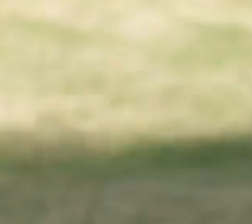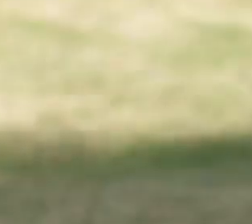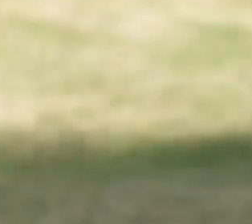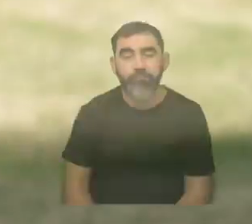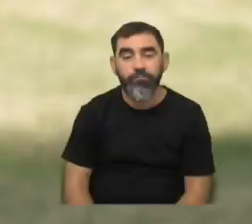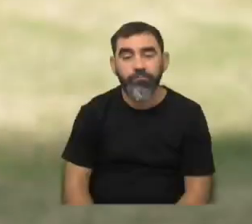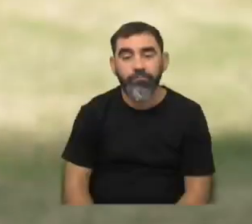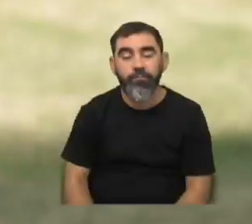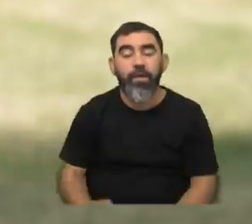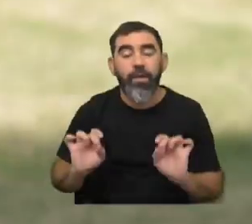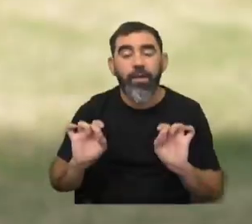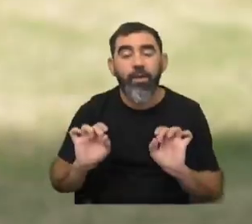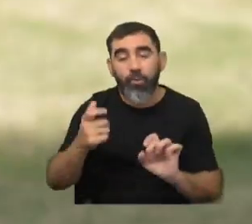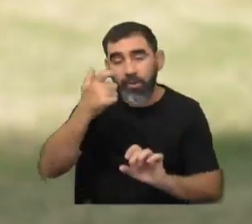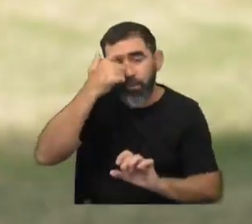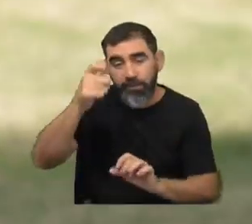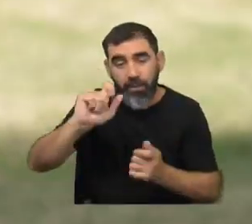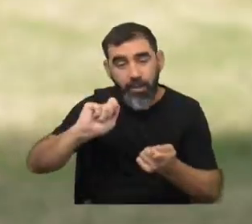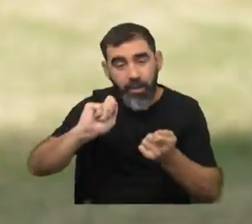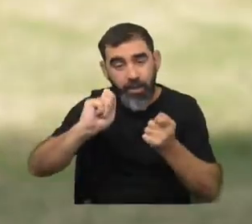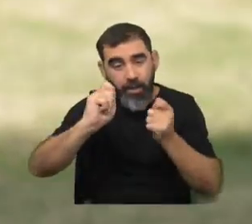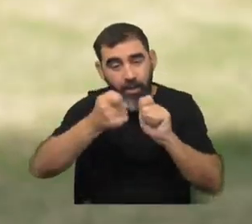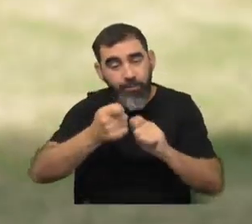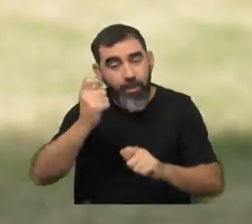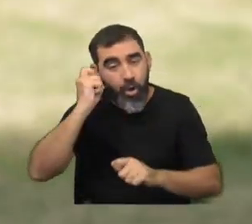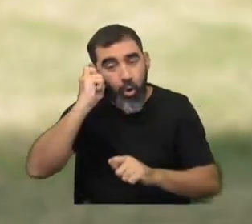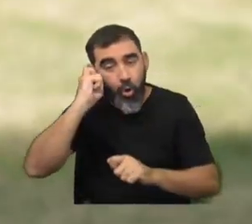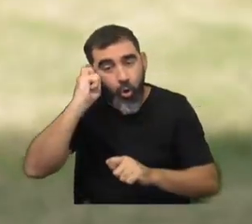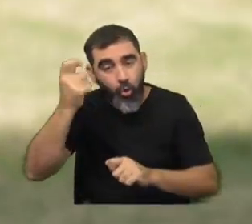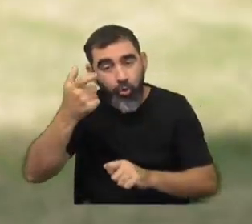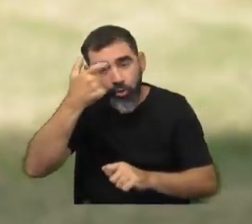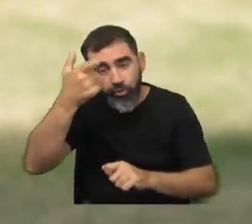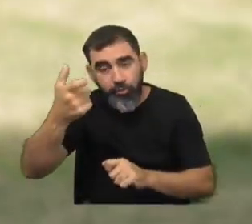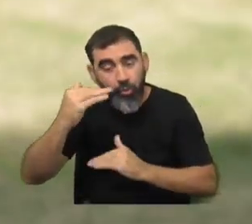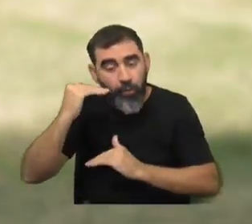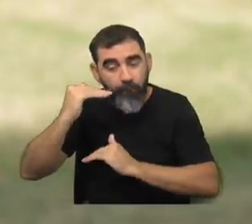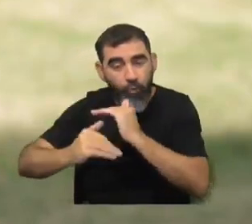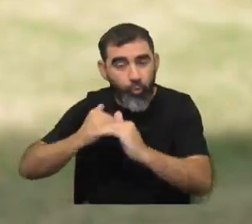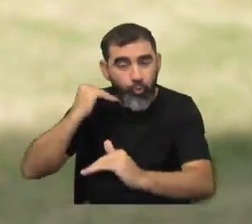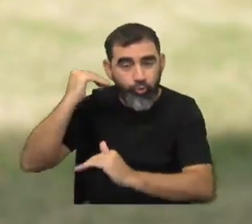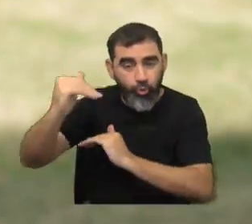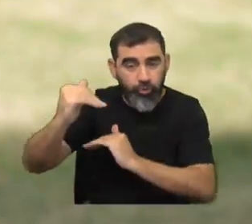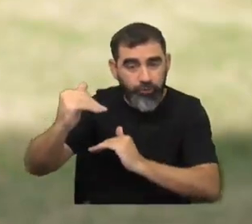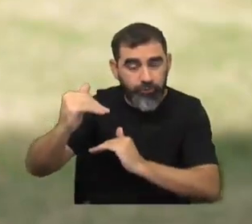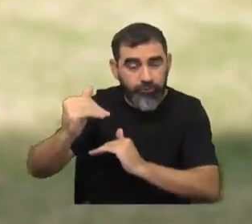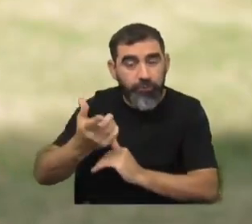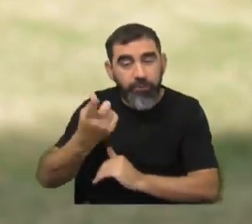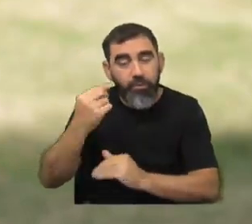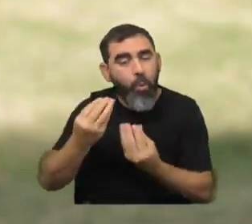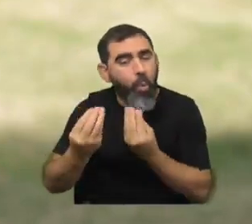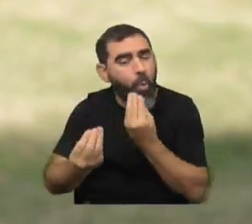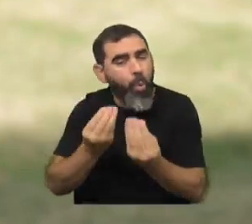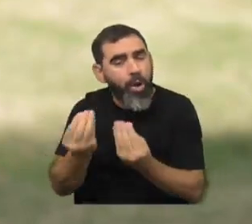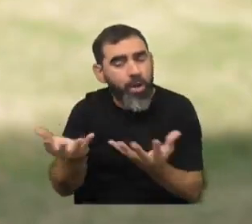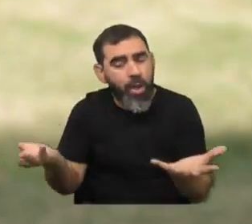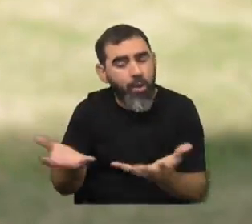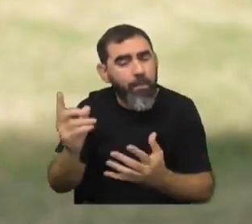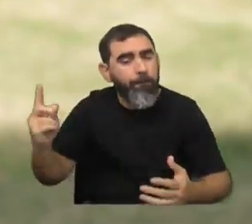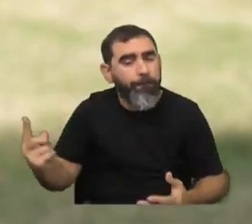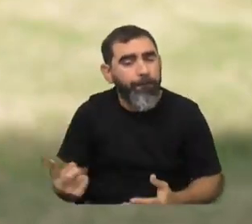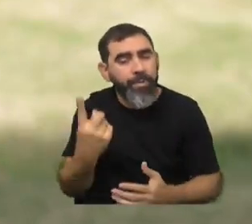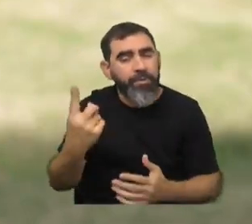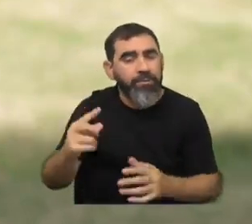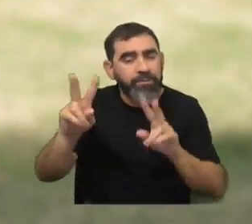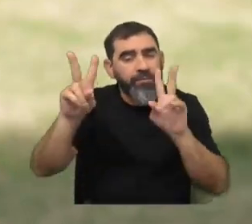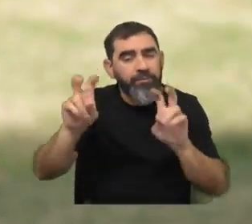Por naturaleza, la ciencia cambia y el conocimiento científico evoluciona. Entonces, ¿cuáles son hoy las principales